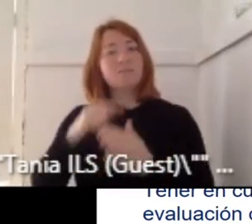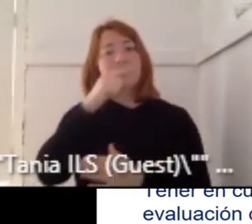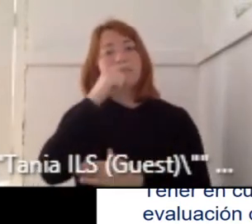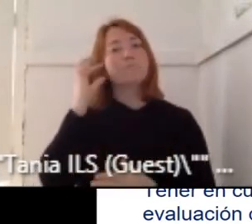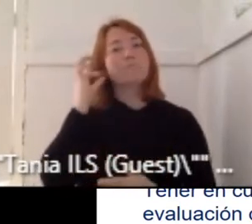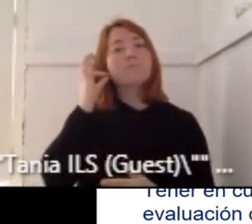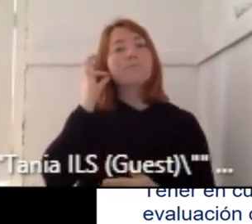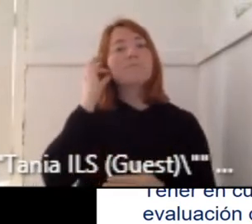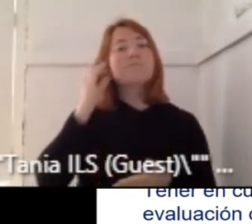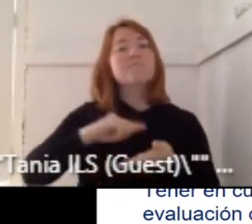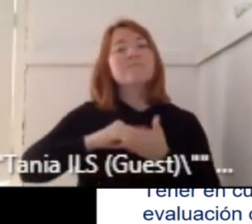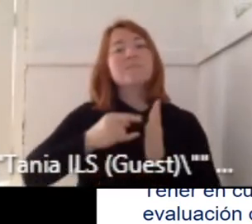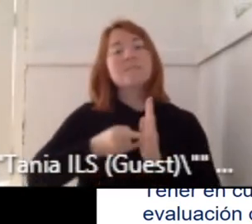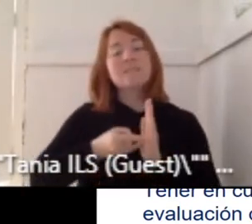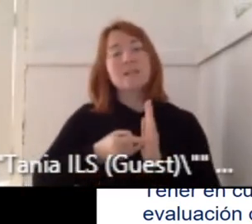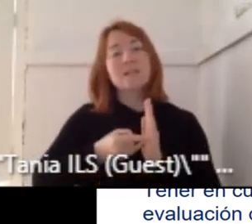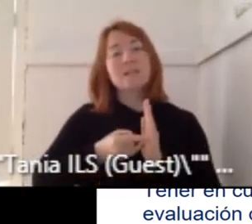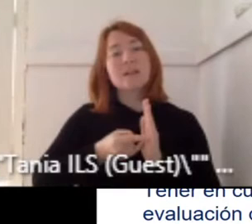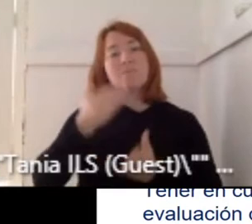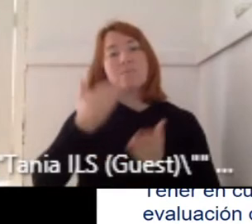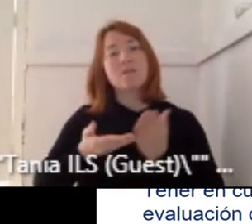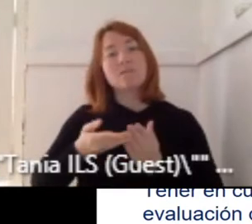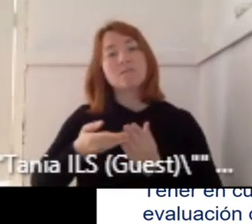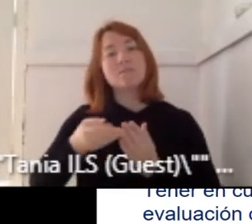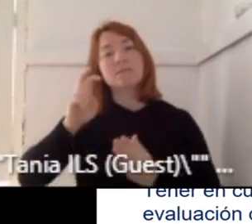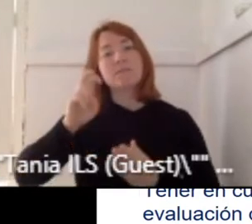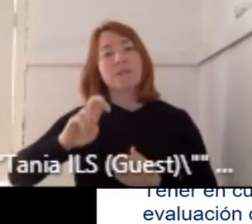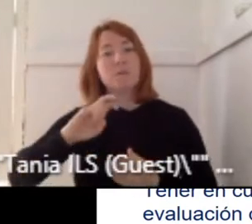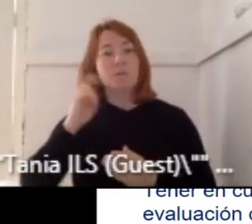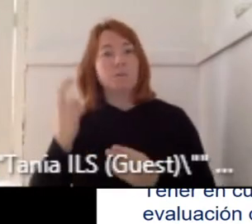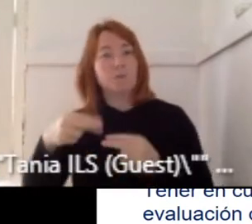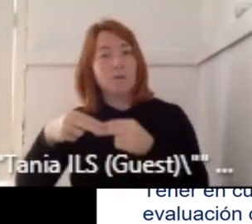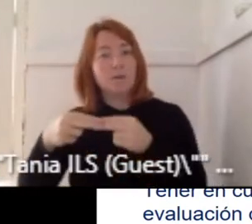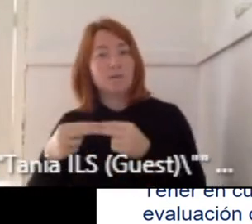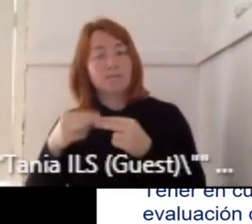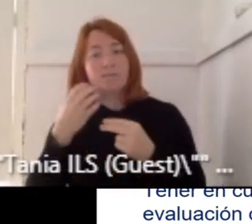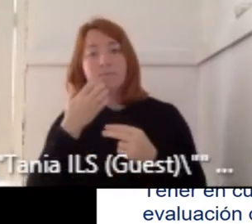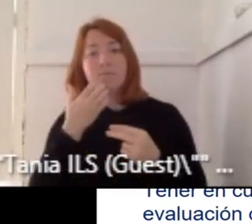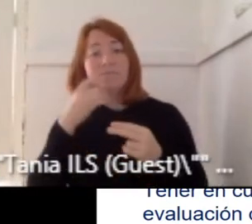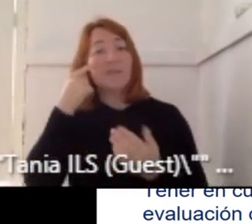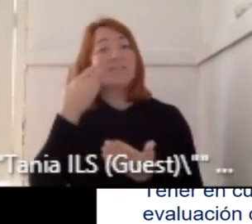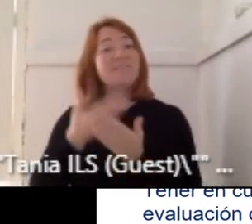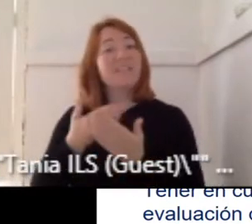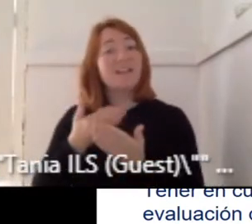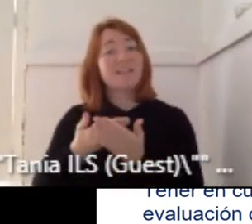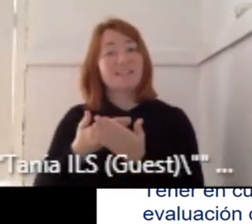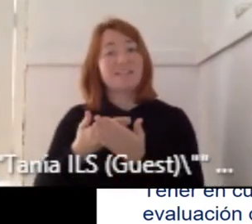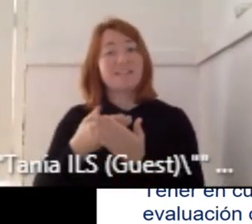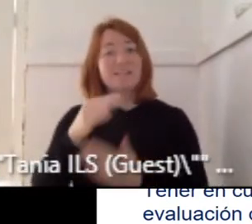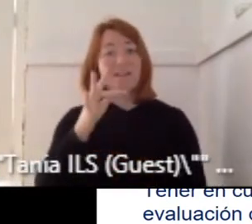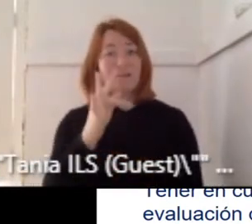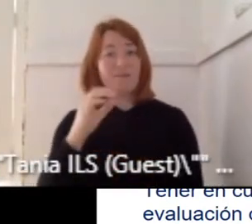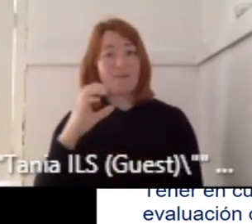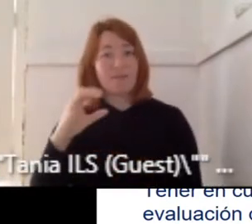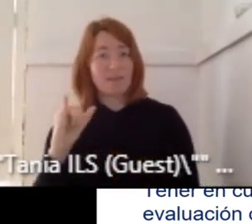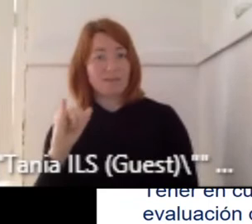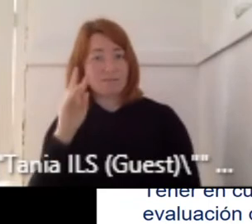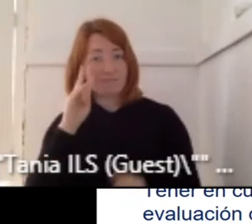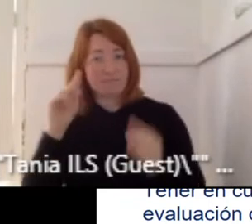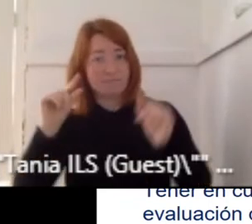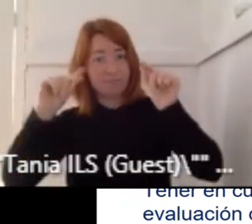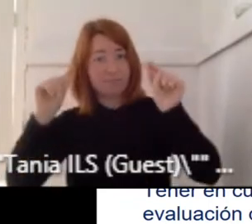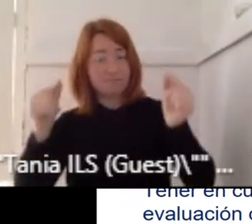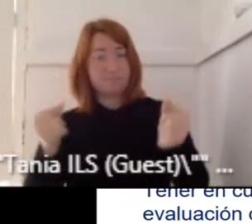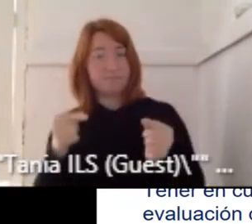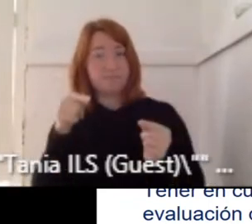evaluación como en los instrumentos. Y cuando hablo de instrumentos me refiero a este test, el Force Concept Inventory, que es un test que se